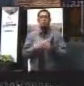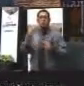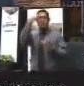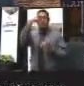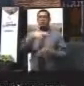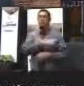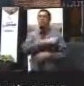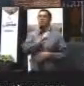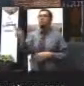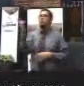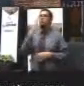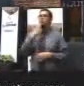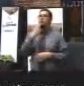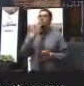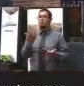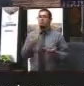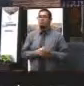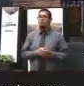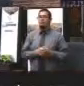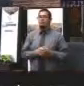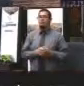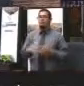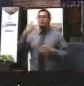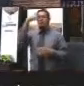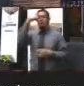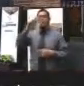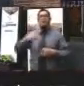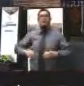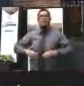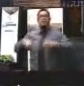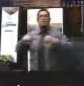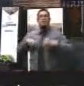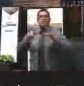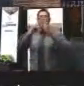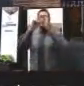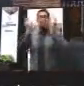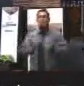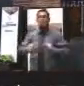mexicana y le permita vivir en paz.